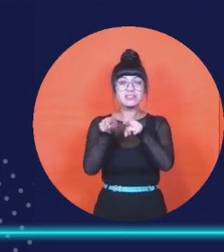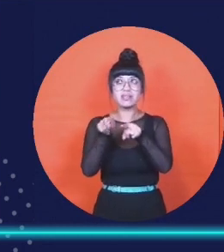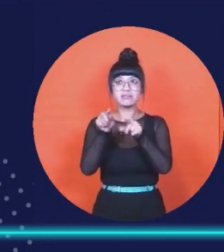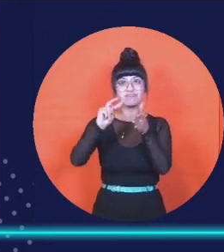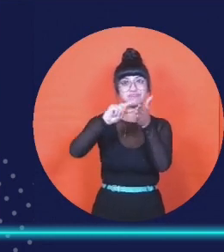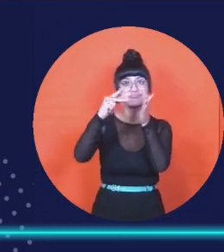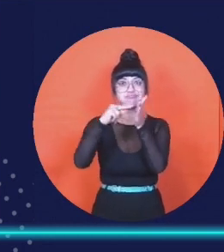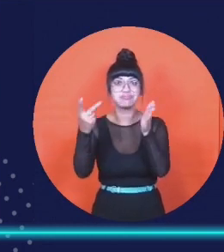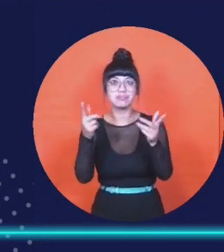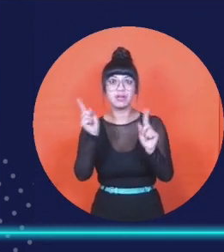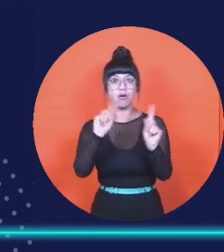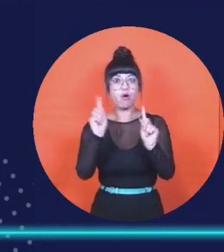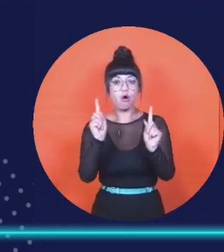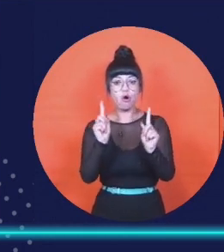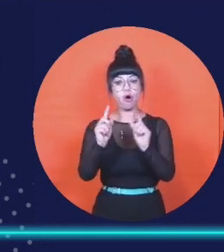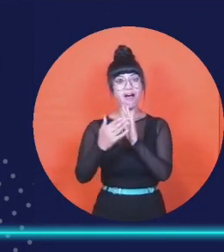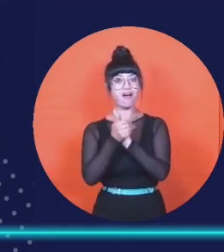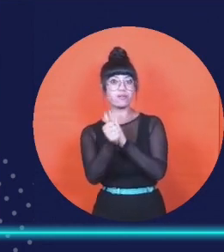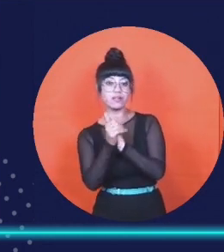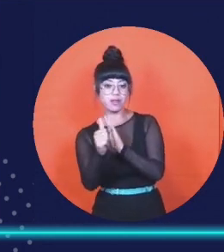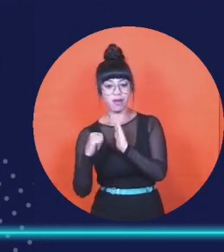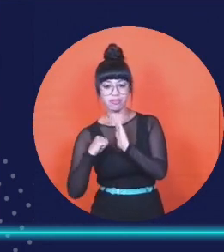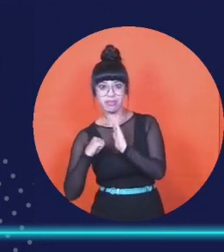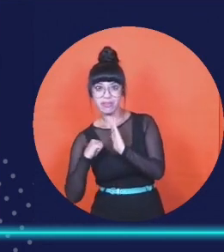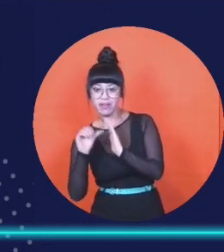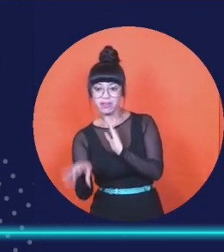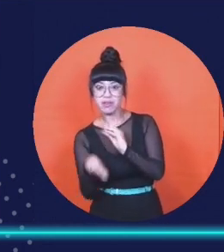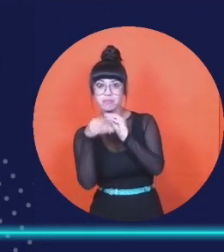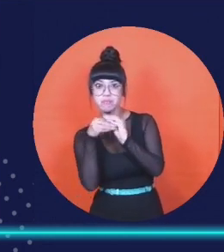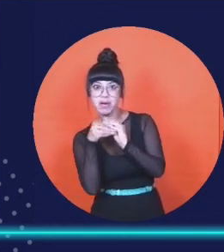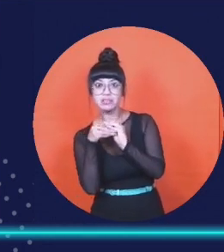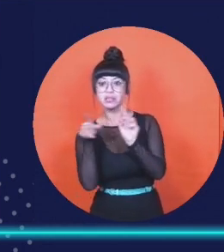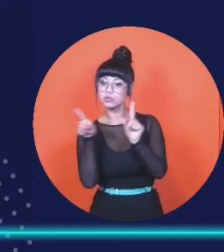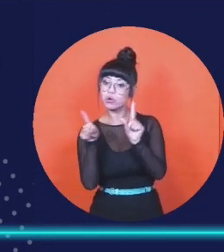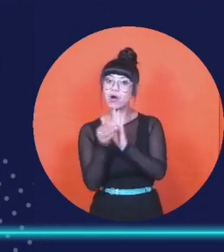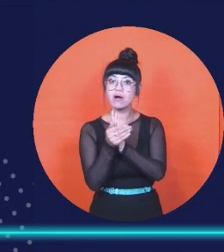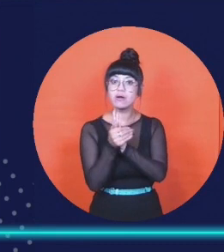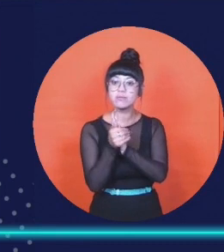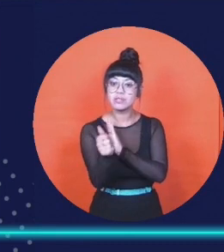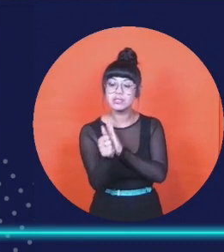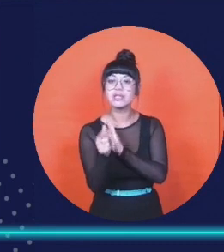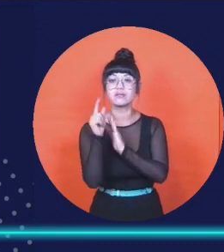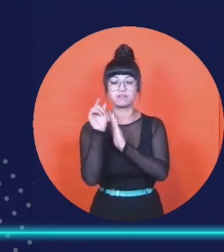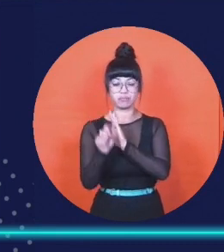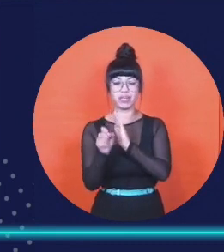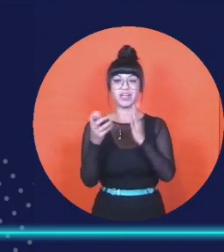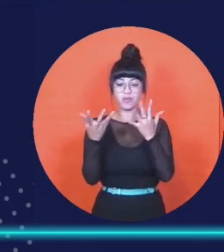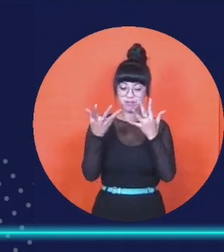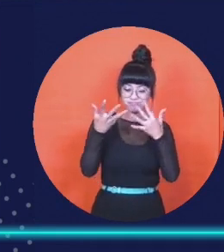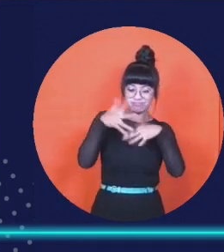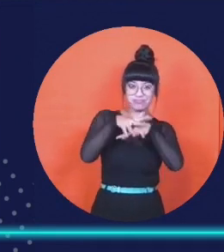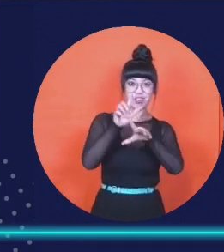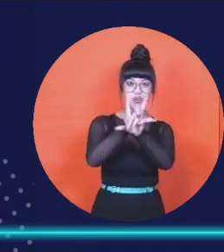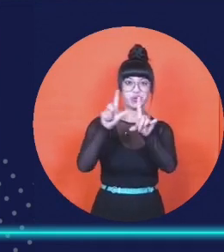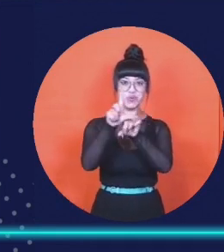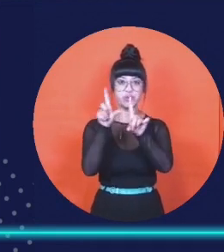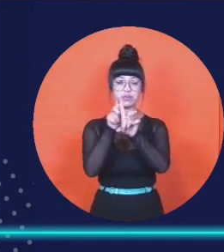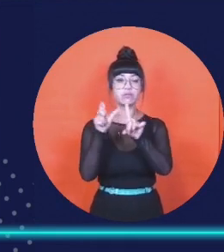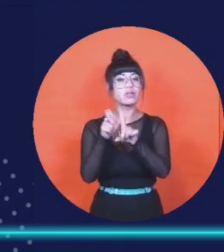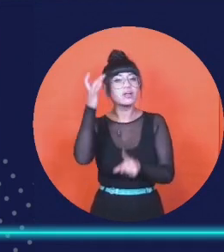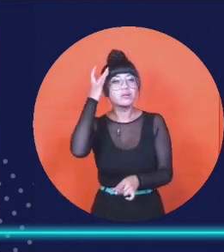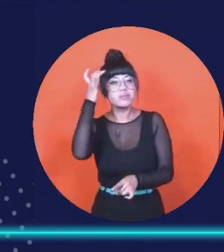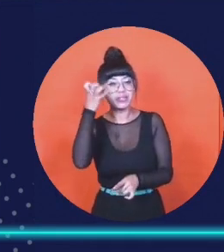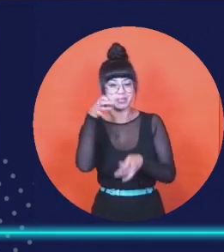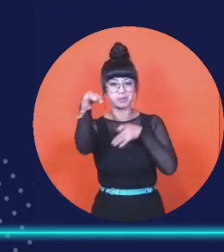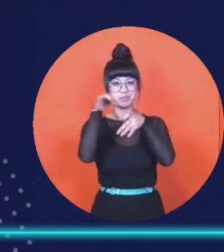que cualquier capacidad que alguien pudiera sumar al equipo que fuera capaz de hacer fit en la cultura. Y tiene unas razones muy particulares que les